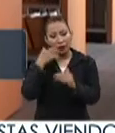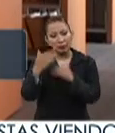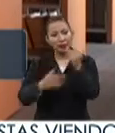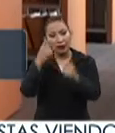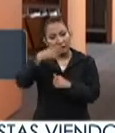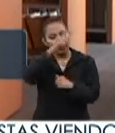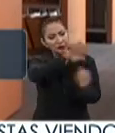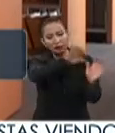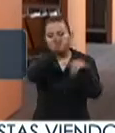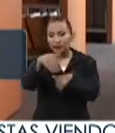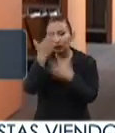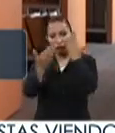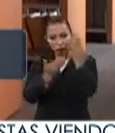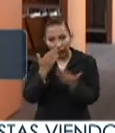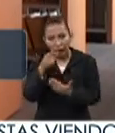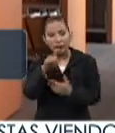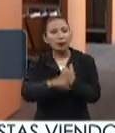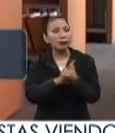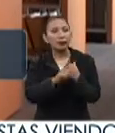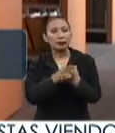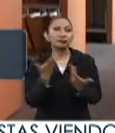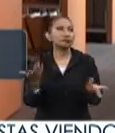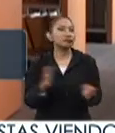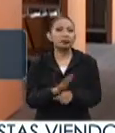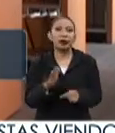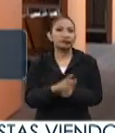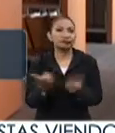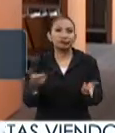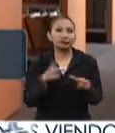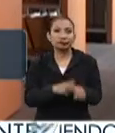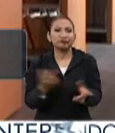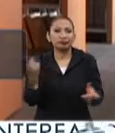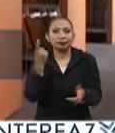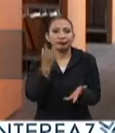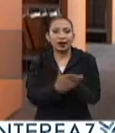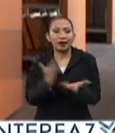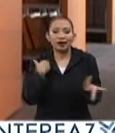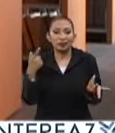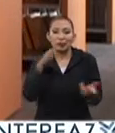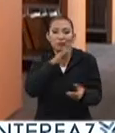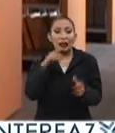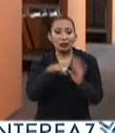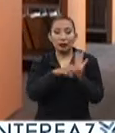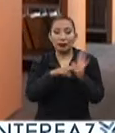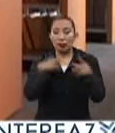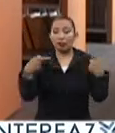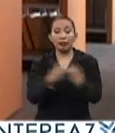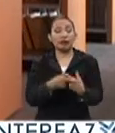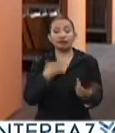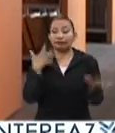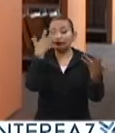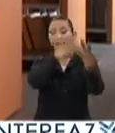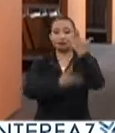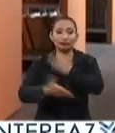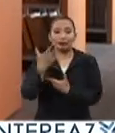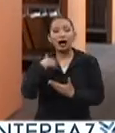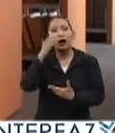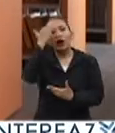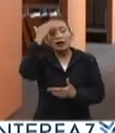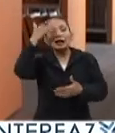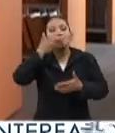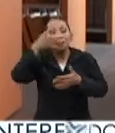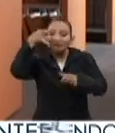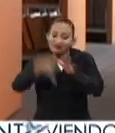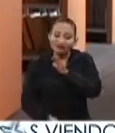se facilite el acceso. El problema sigue siendo que se implementen adecuadamente estas normas, que se